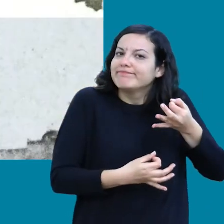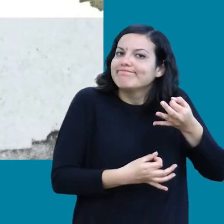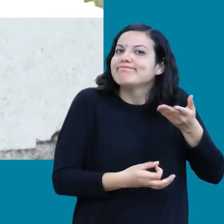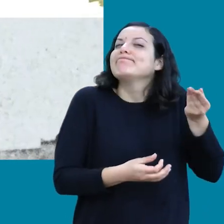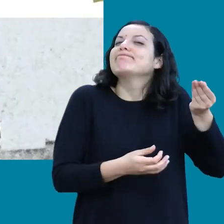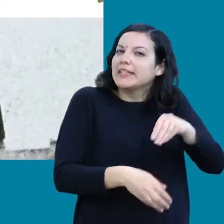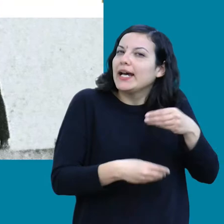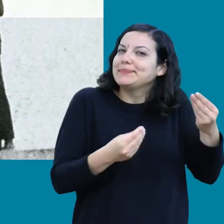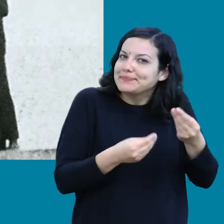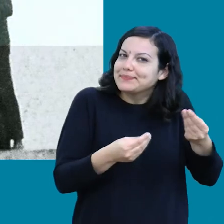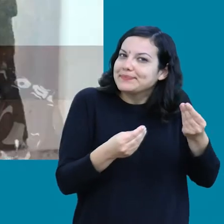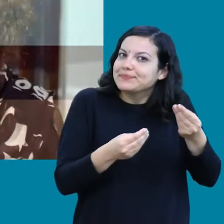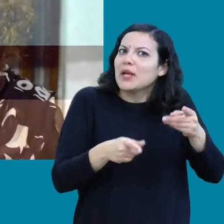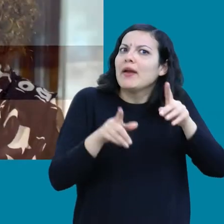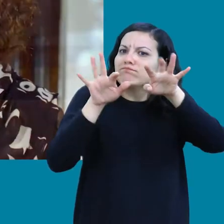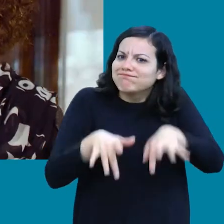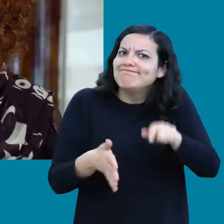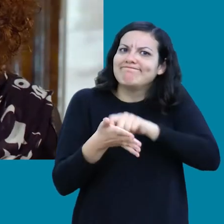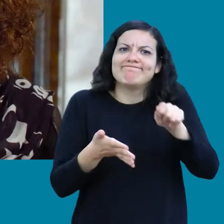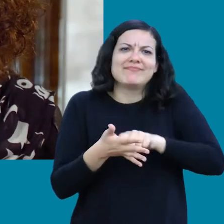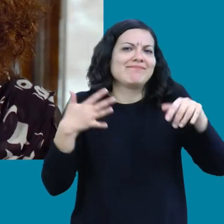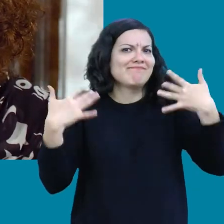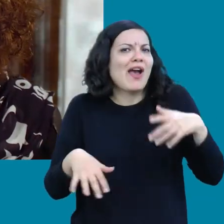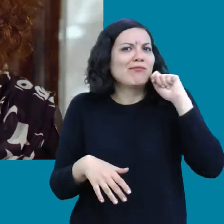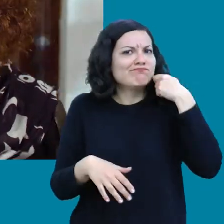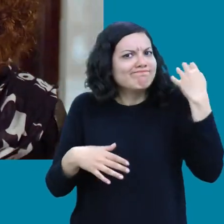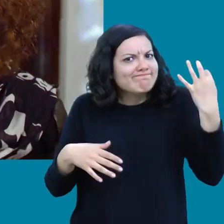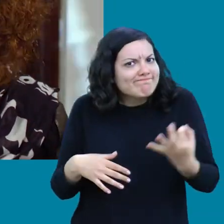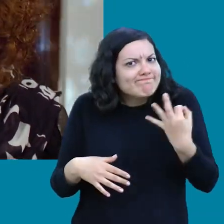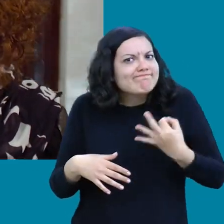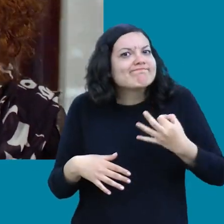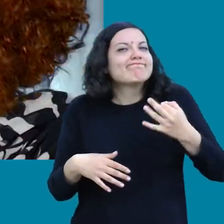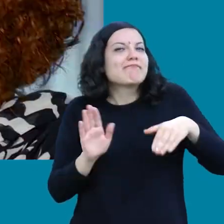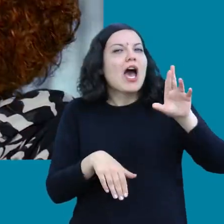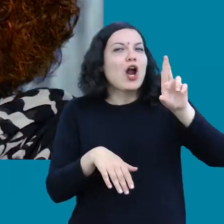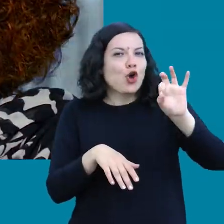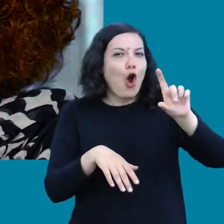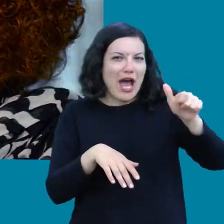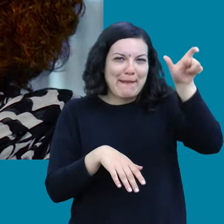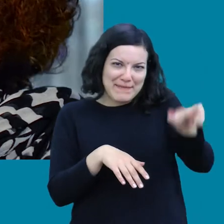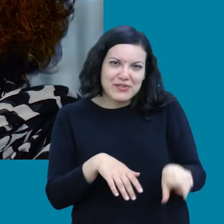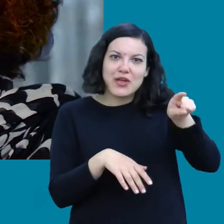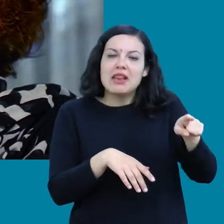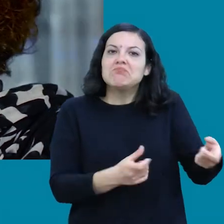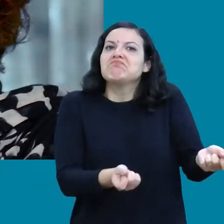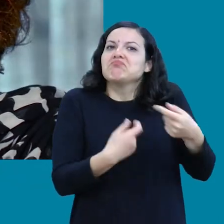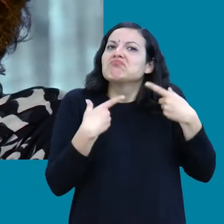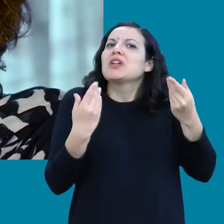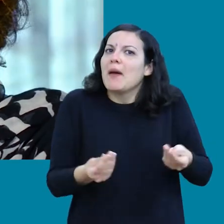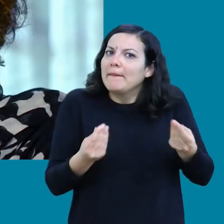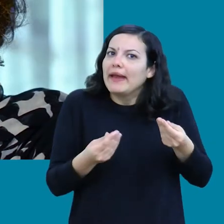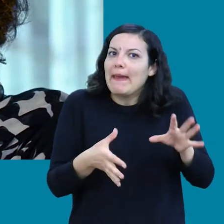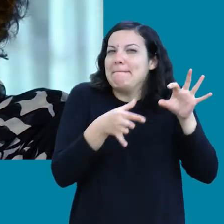vitalizadoras, y mucho texto, mucha escritura notable, sobre todo Roca, pero no solo, nos devuelve también el